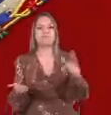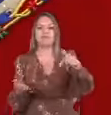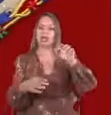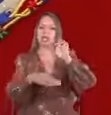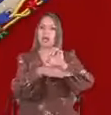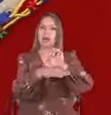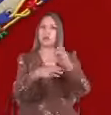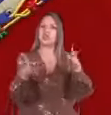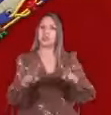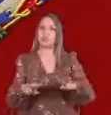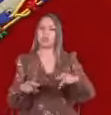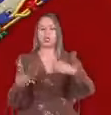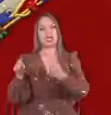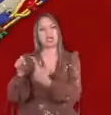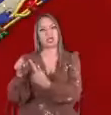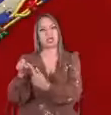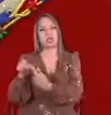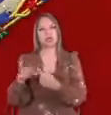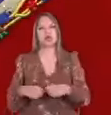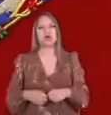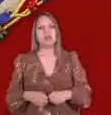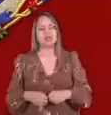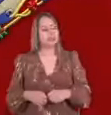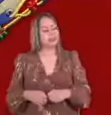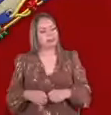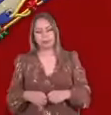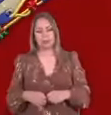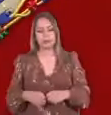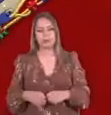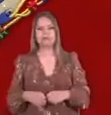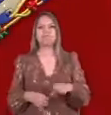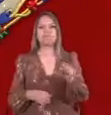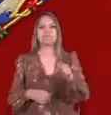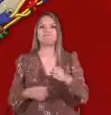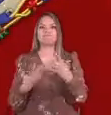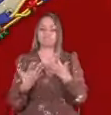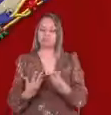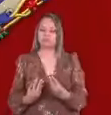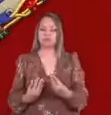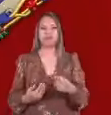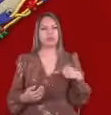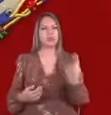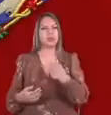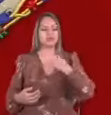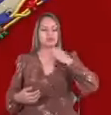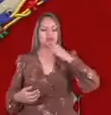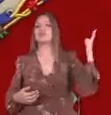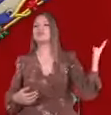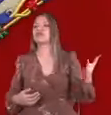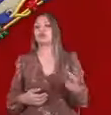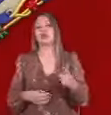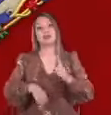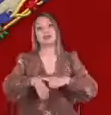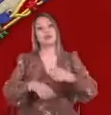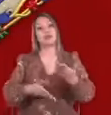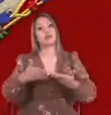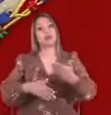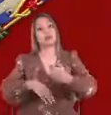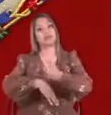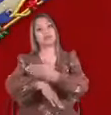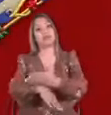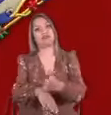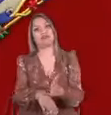y también la República del Ecuador. Pido anticipadas disculpas si mi discurso toma más del tiempo prudente, pero